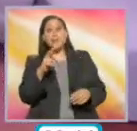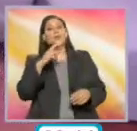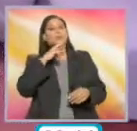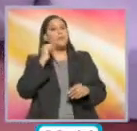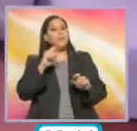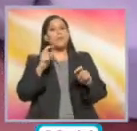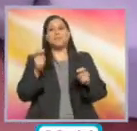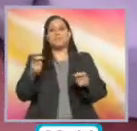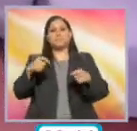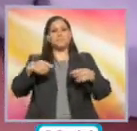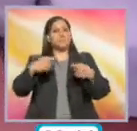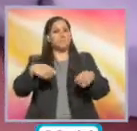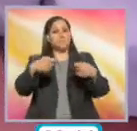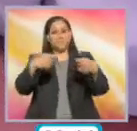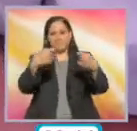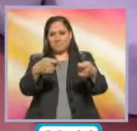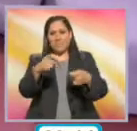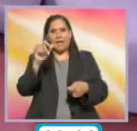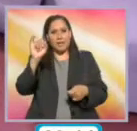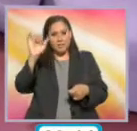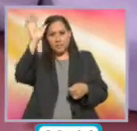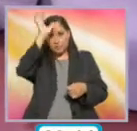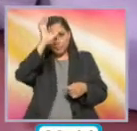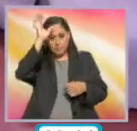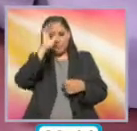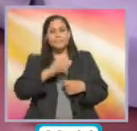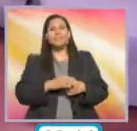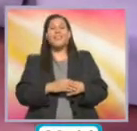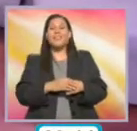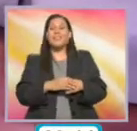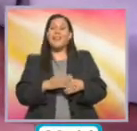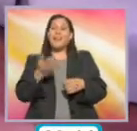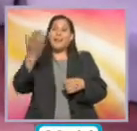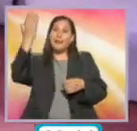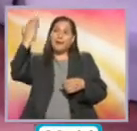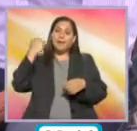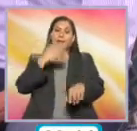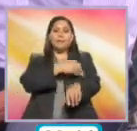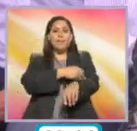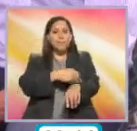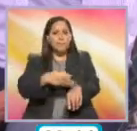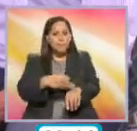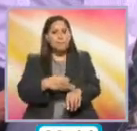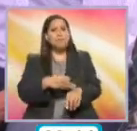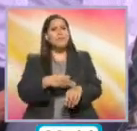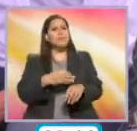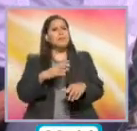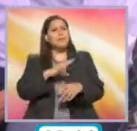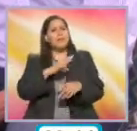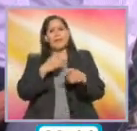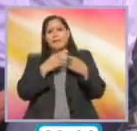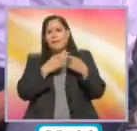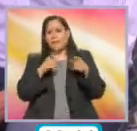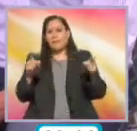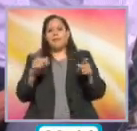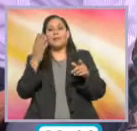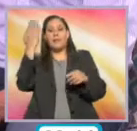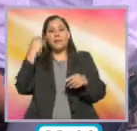Desde los romanos viene todo esto. Sí. Y antes se manejaba, claro, la familia era totalmente distinta. Antes era